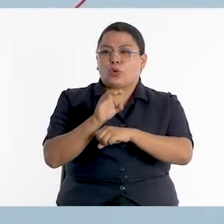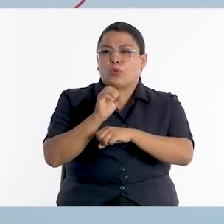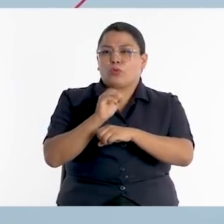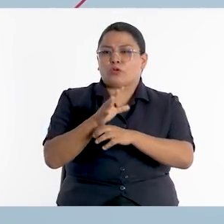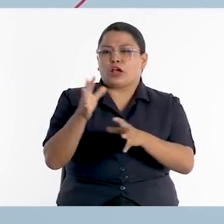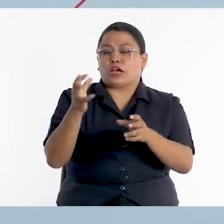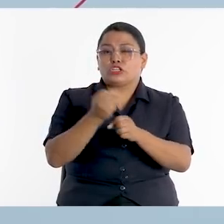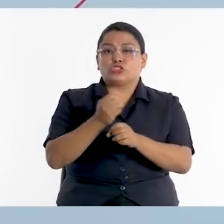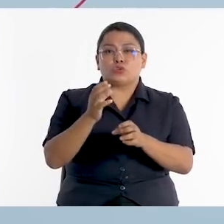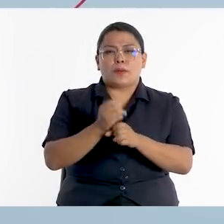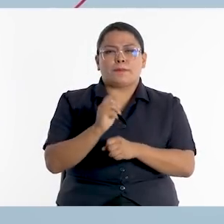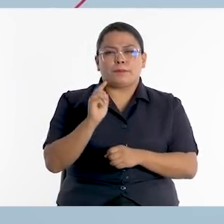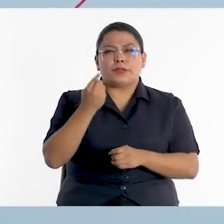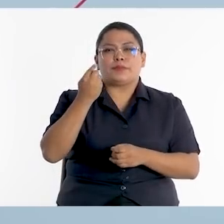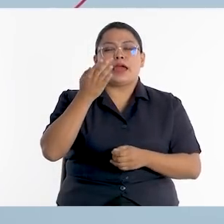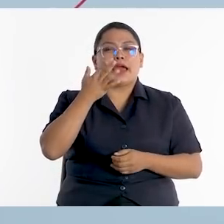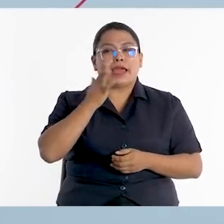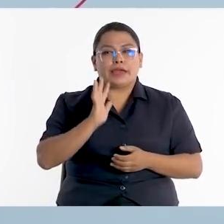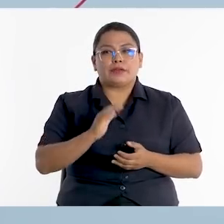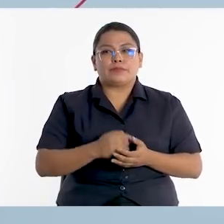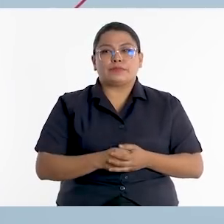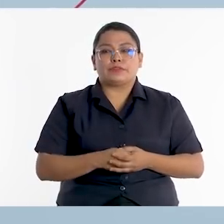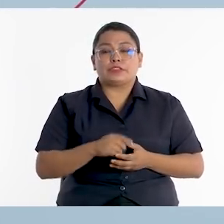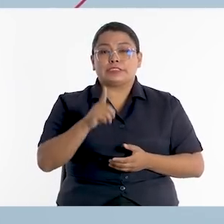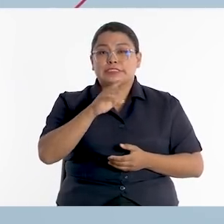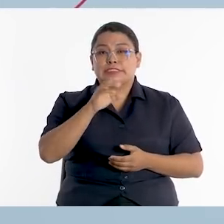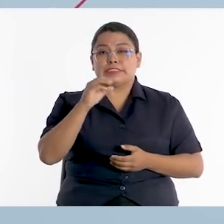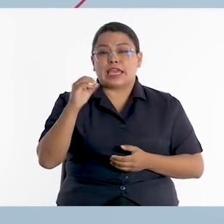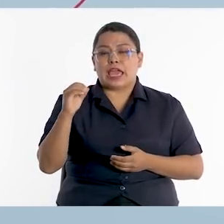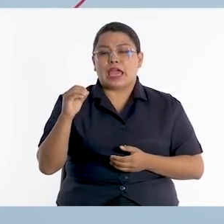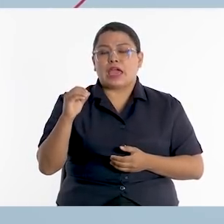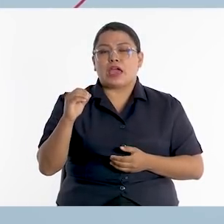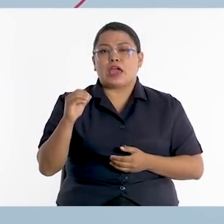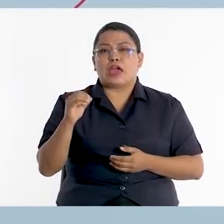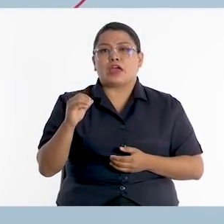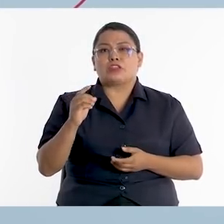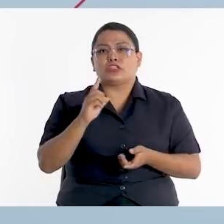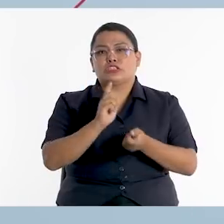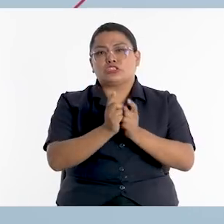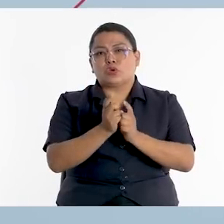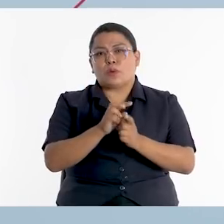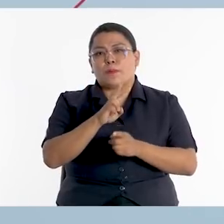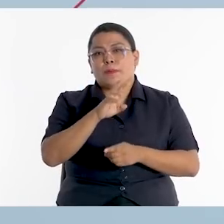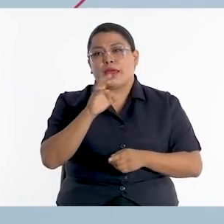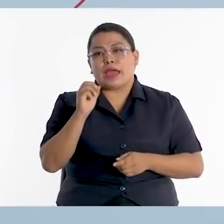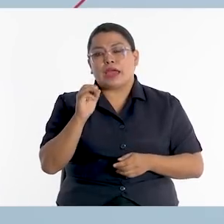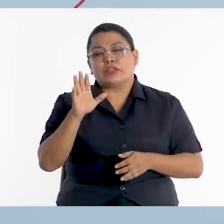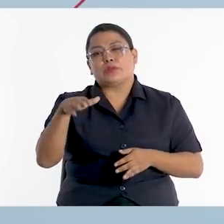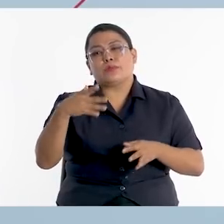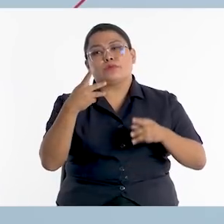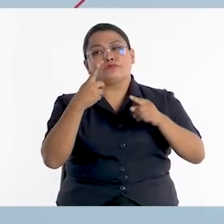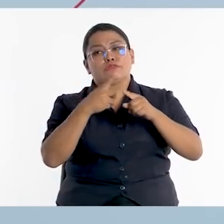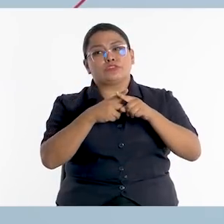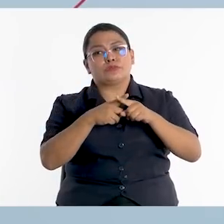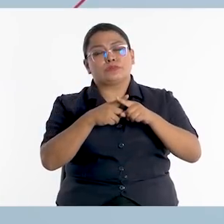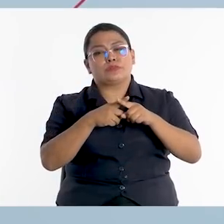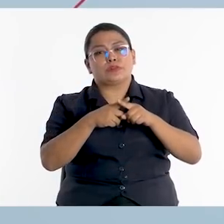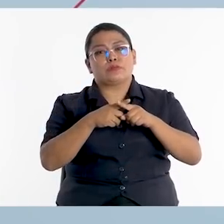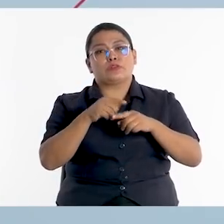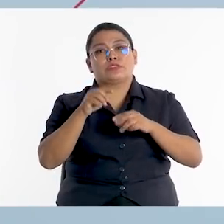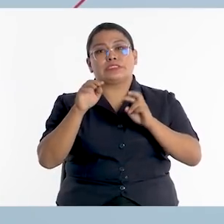la simplificación primero. Por ejemplo, simplificar 100 con 20 y luego multiplicar por